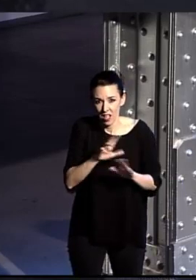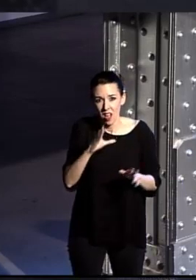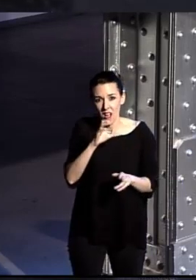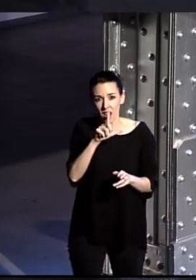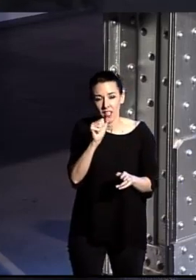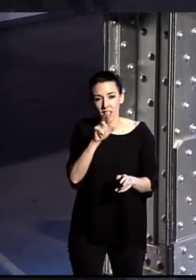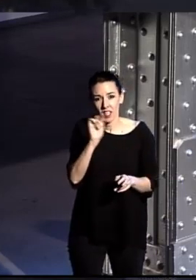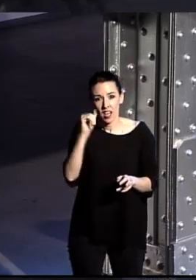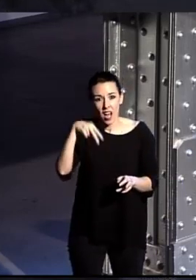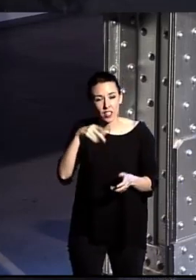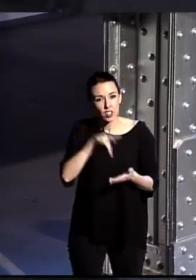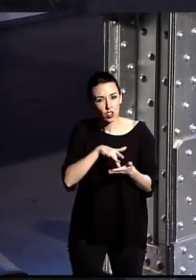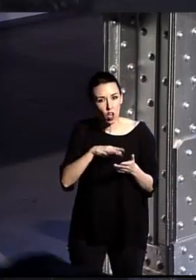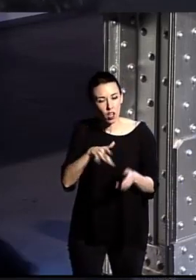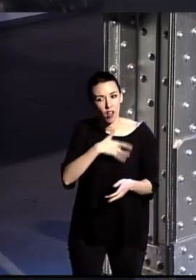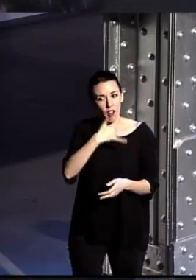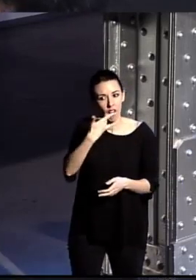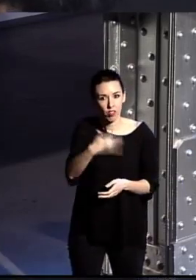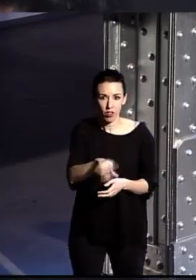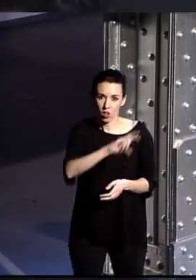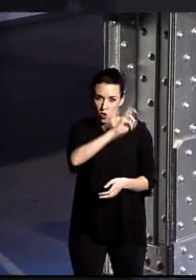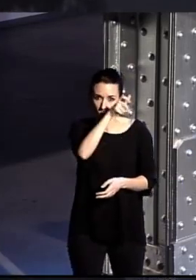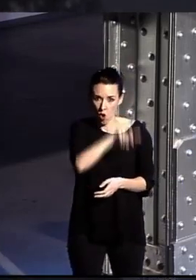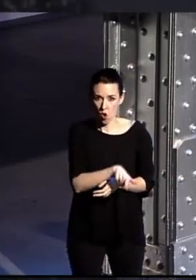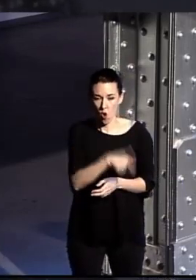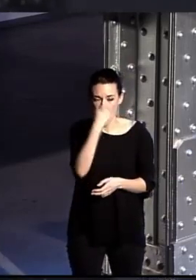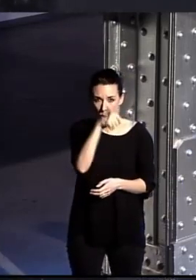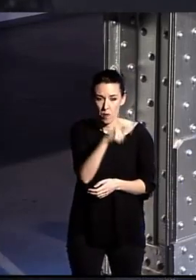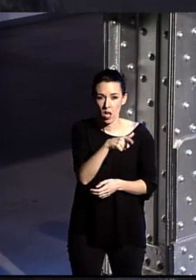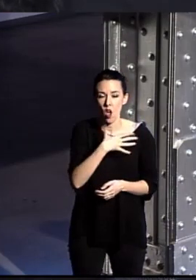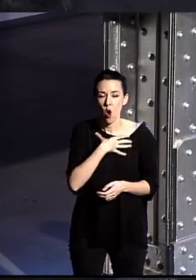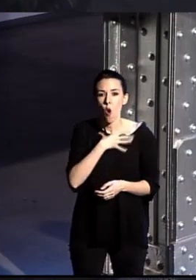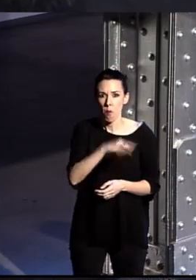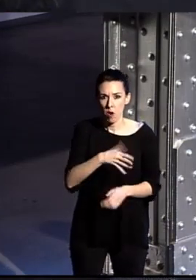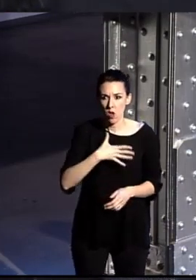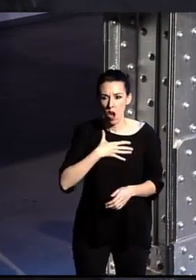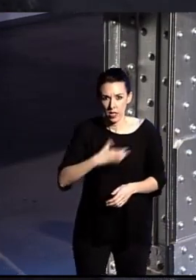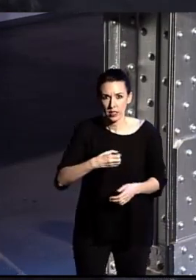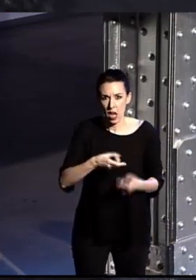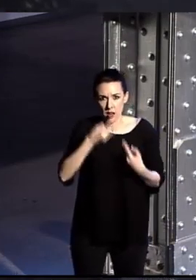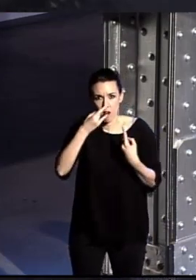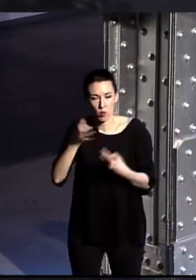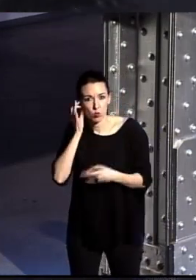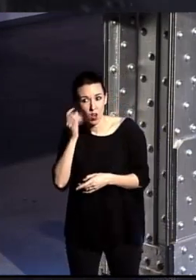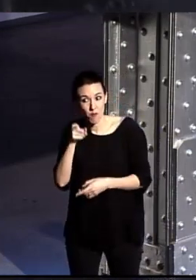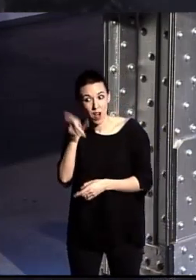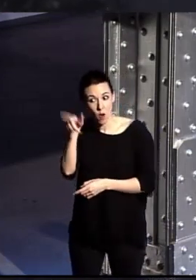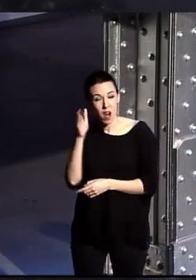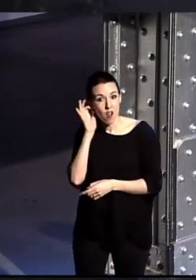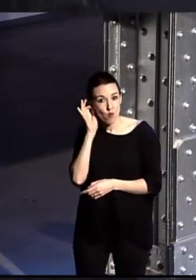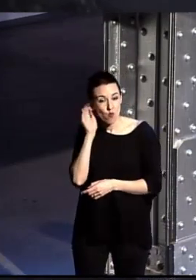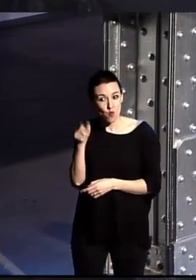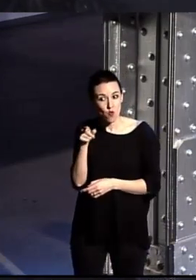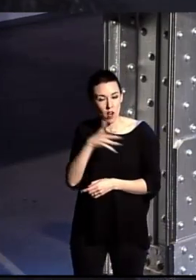Clarín es casi más compasivo con Fermín de Pas, que es capaz de arriesgar, es capaz de enamorarse, pero sin embargo para